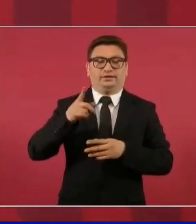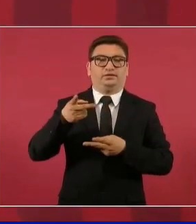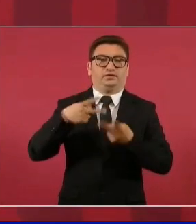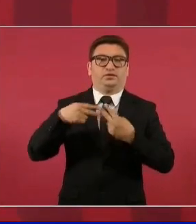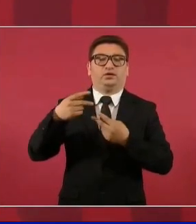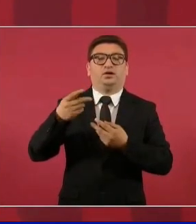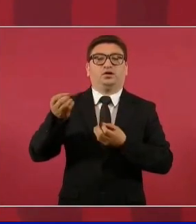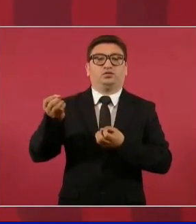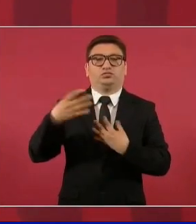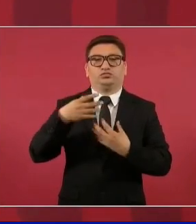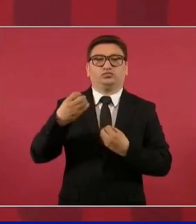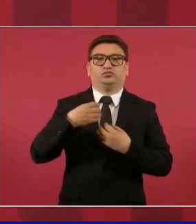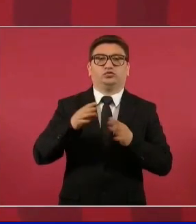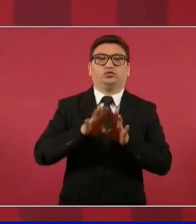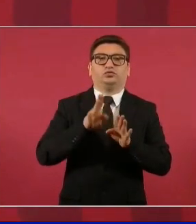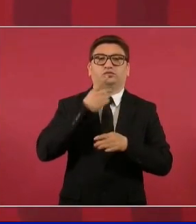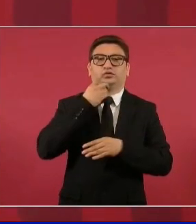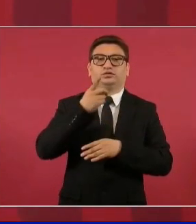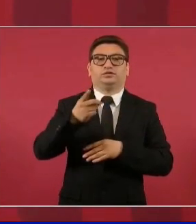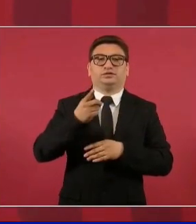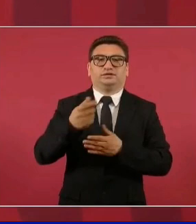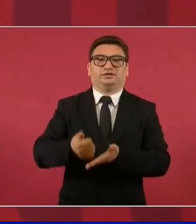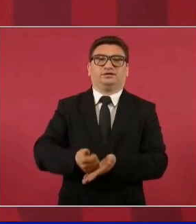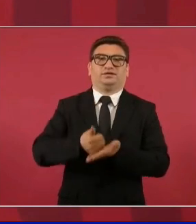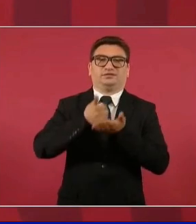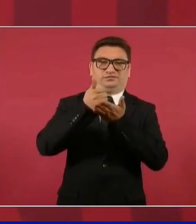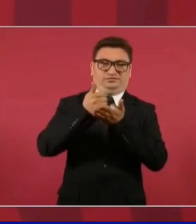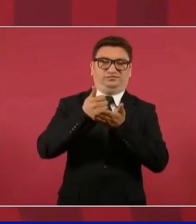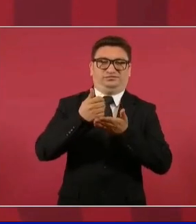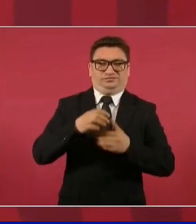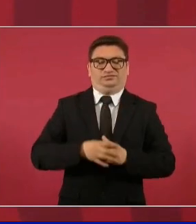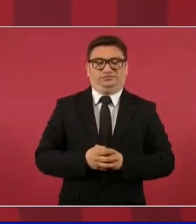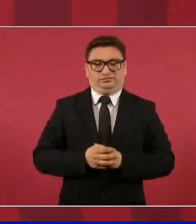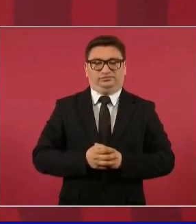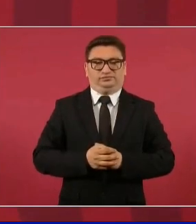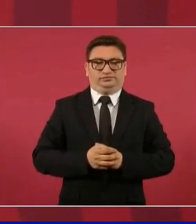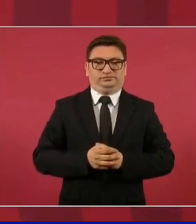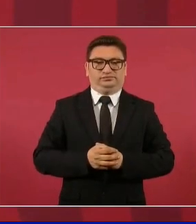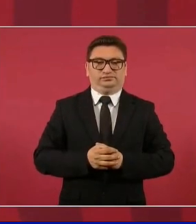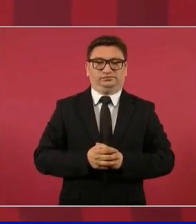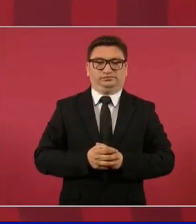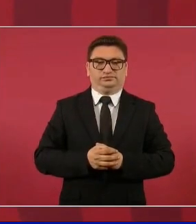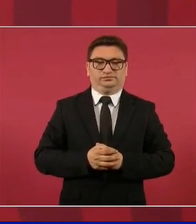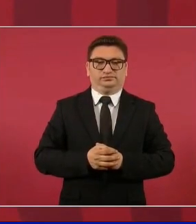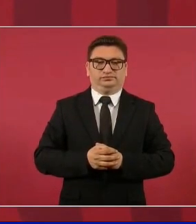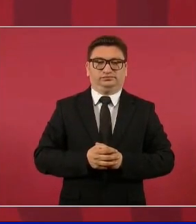como se dice en el béisbol, sacando del hoyo.